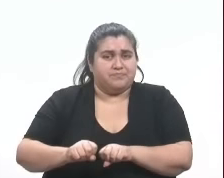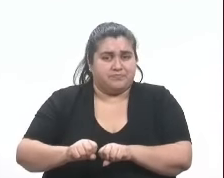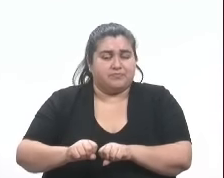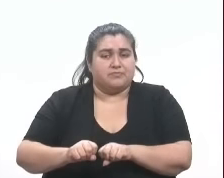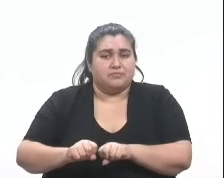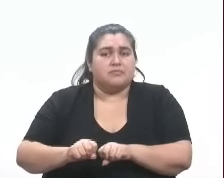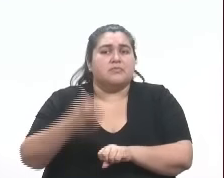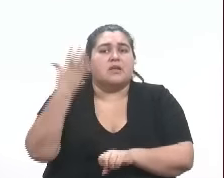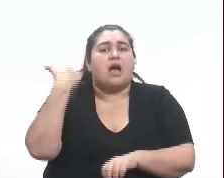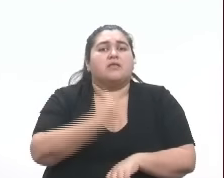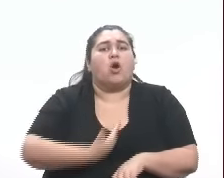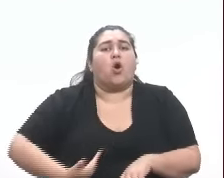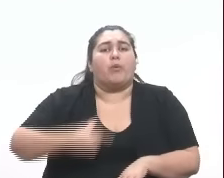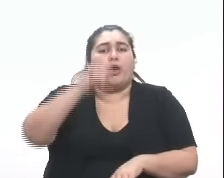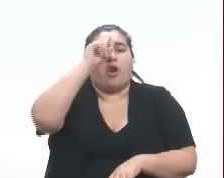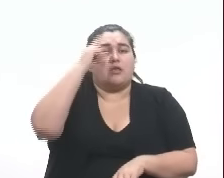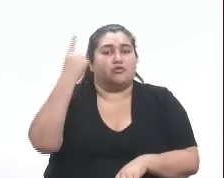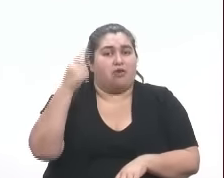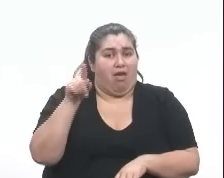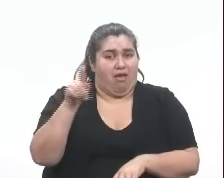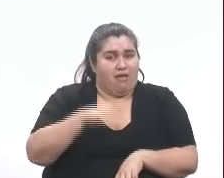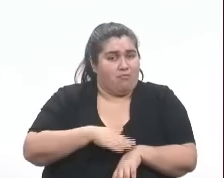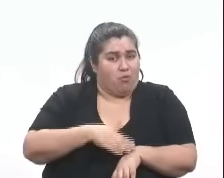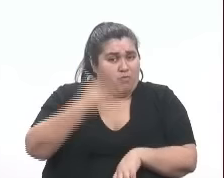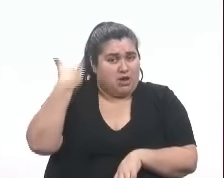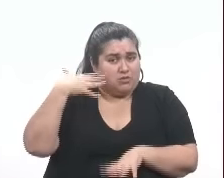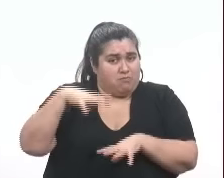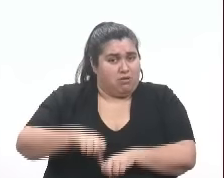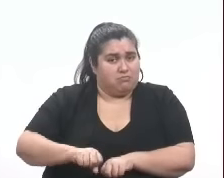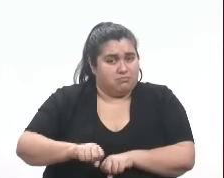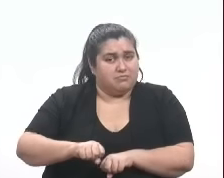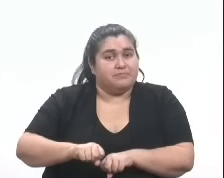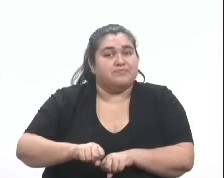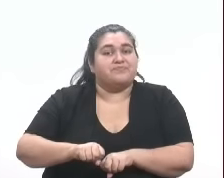el gobierno nacional y que obviamente